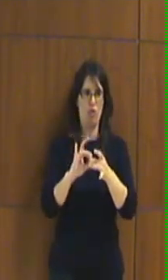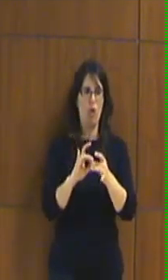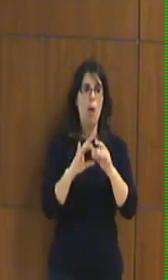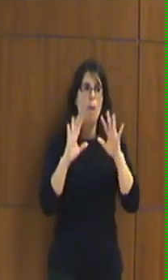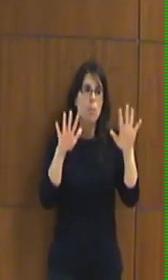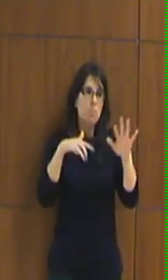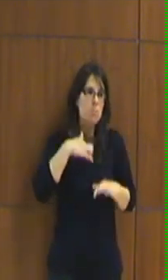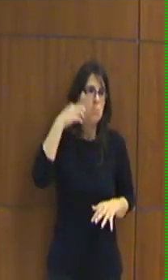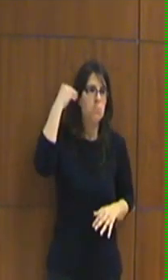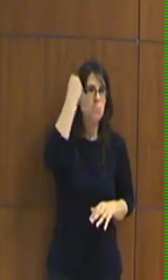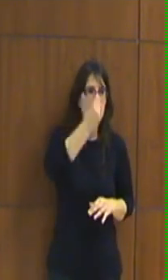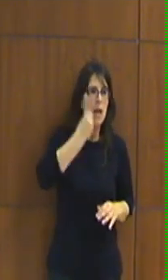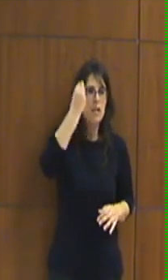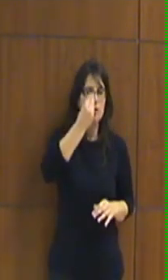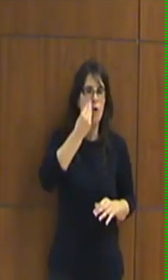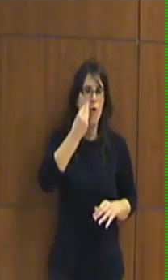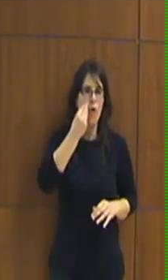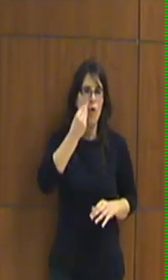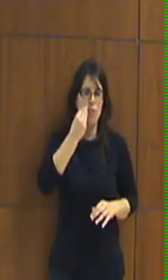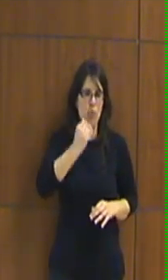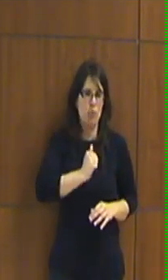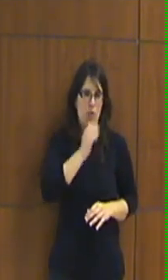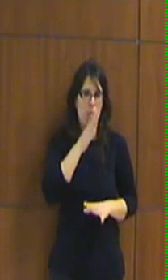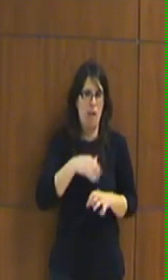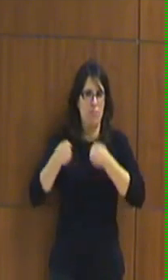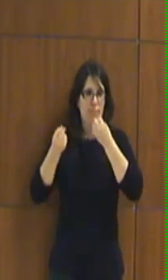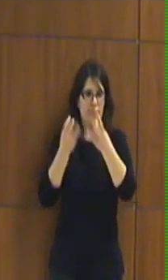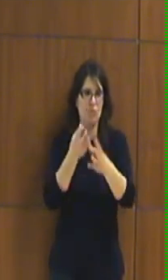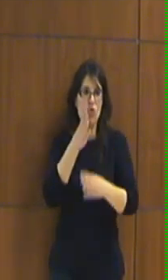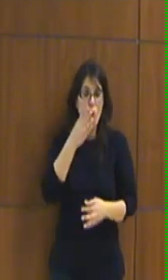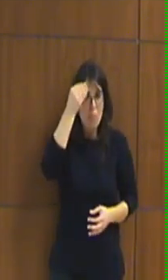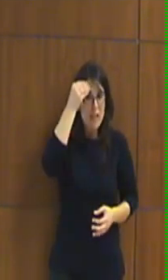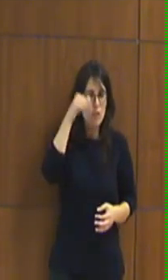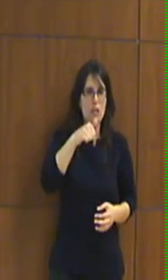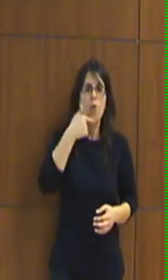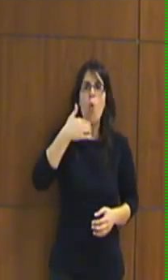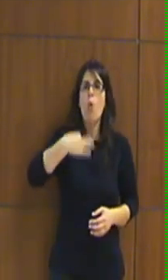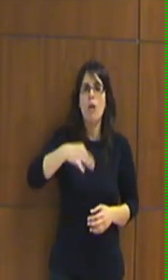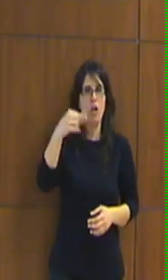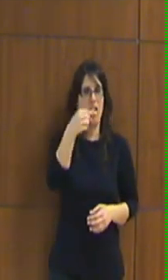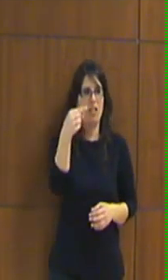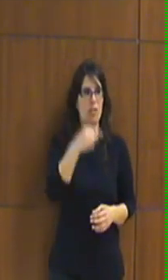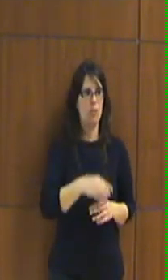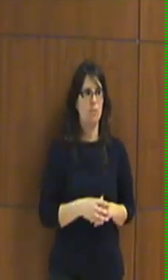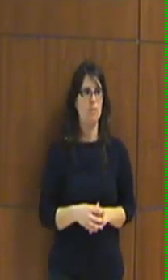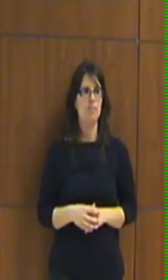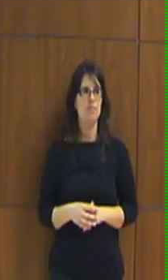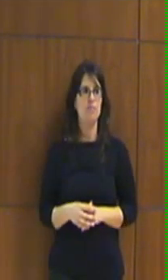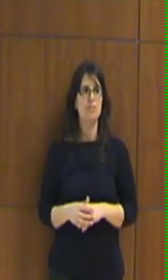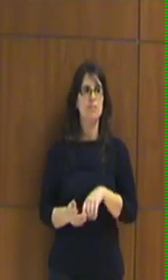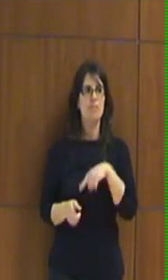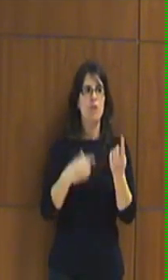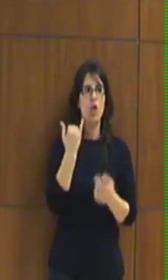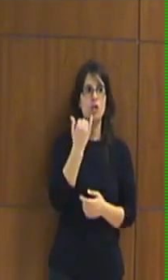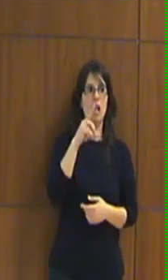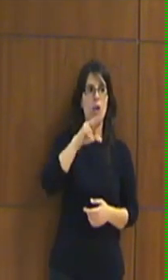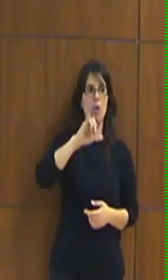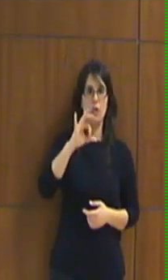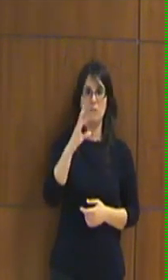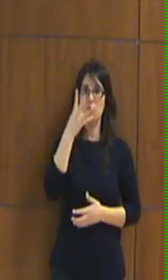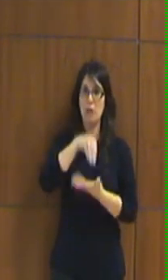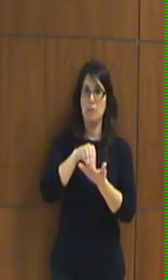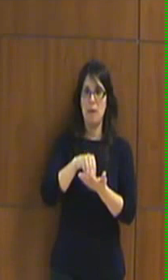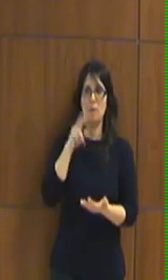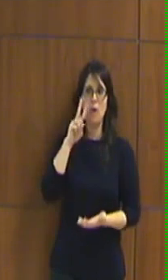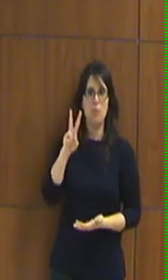Pero digo, a ver si cojo la oportunidad, pero yo a eso es que le temo mucho. ¿verdad? Se ve a los chicos, a veces en las esquinas que están todos reunidos,